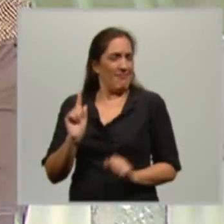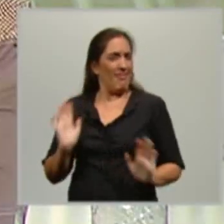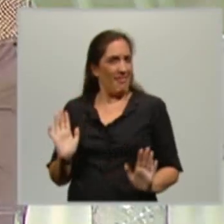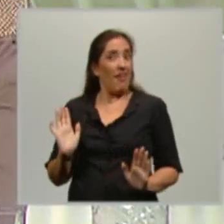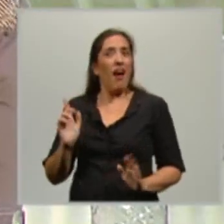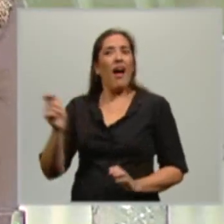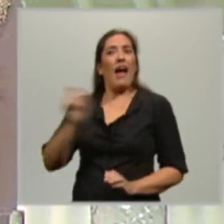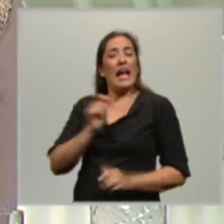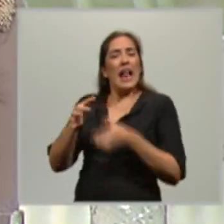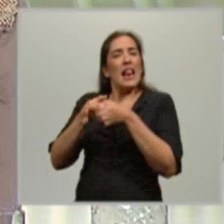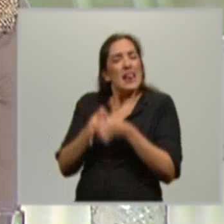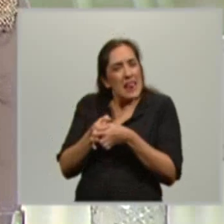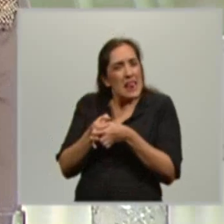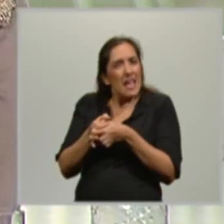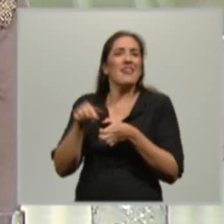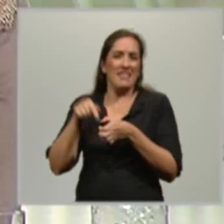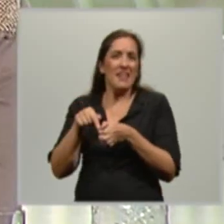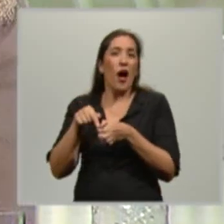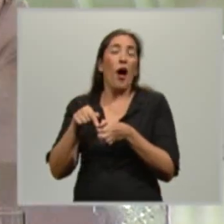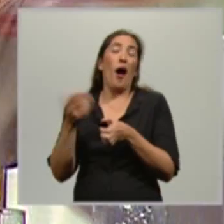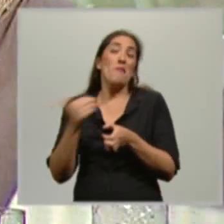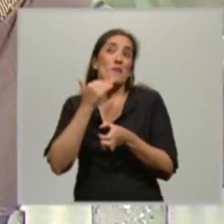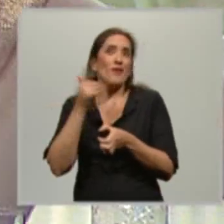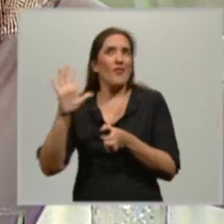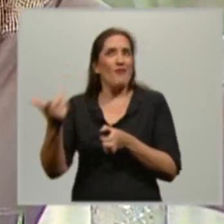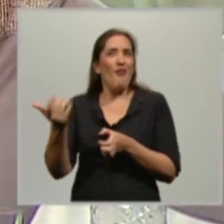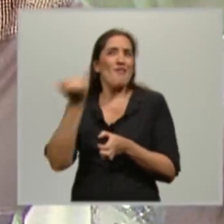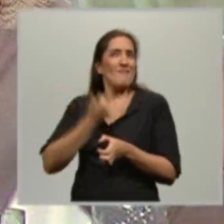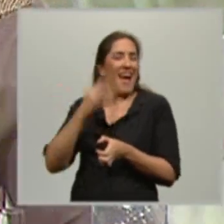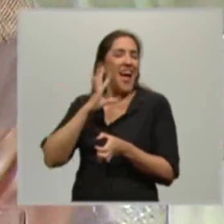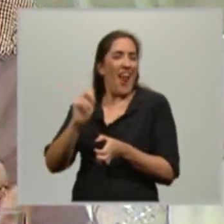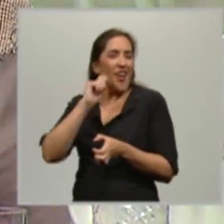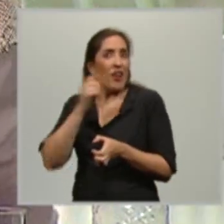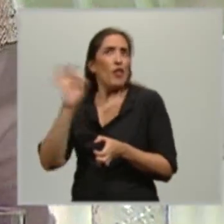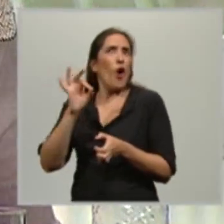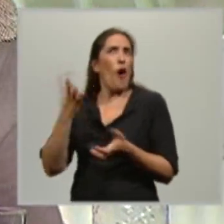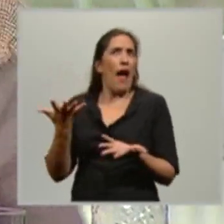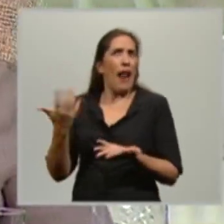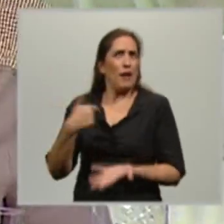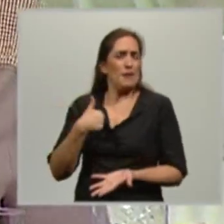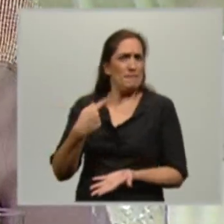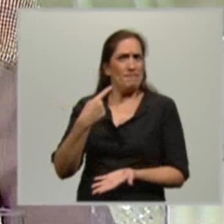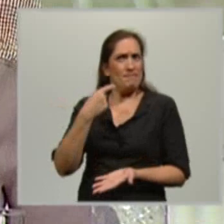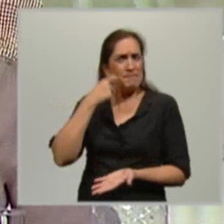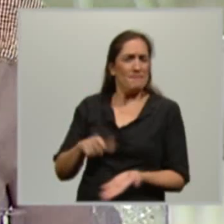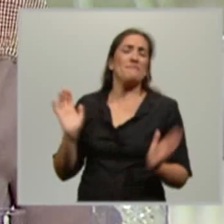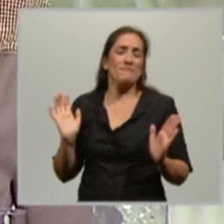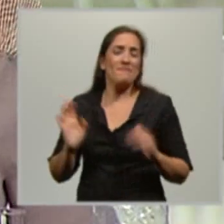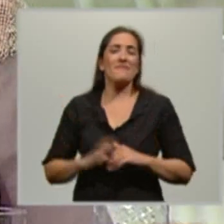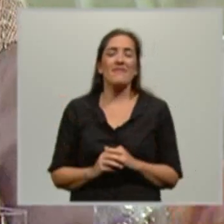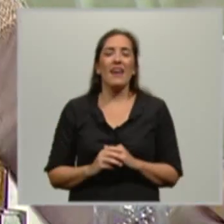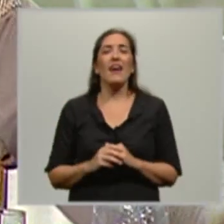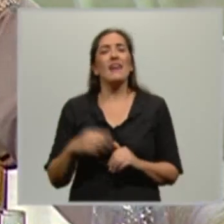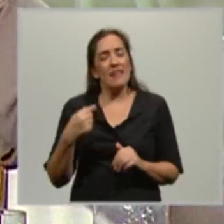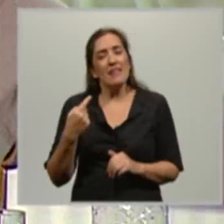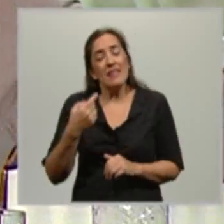me dijo que me trajo el mini porque el triple, yo no sé si fue un piropo o una indirecta, pero bueno, lo cierto es que